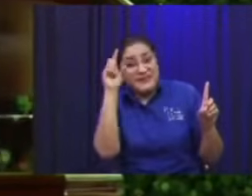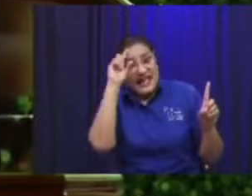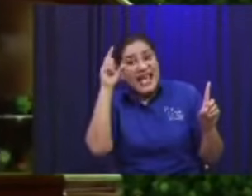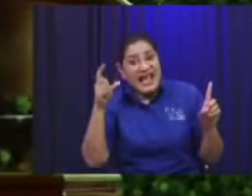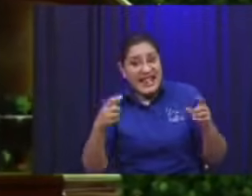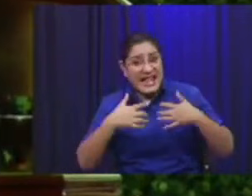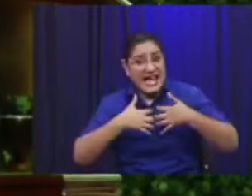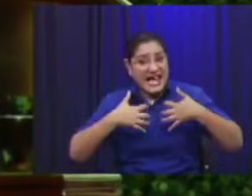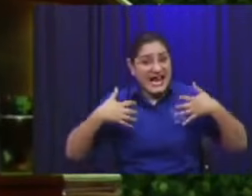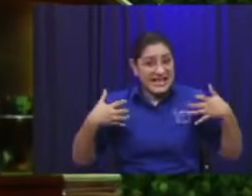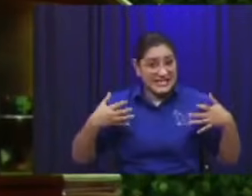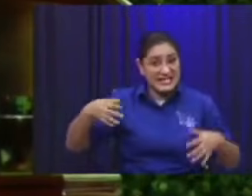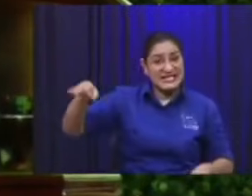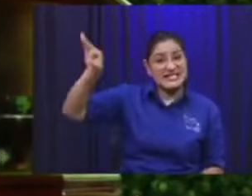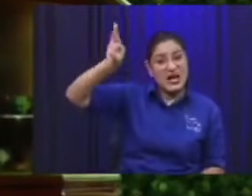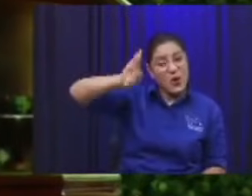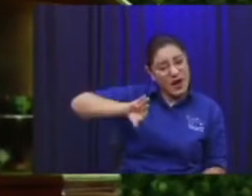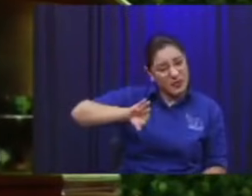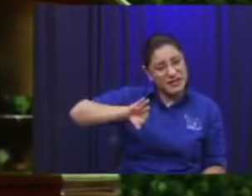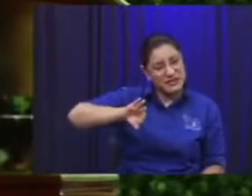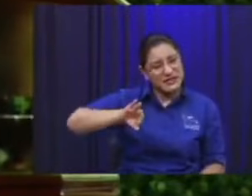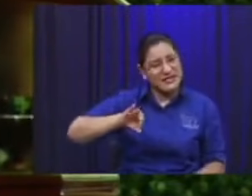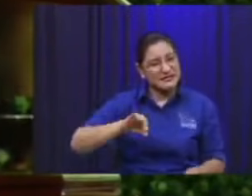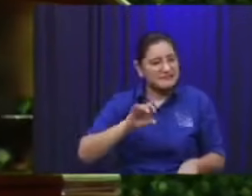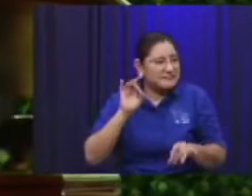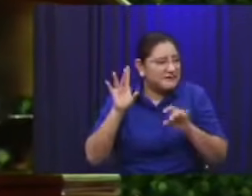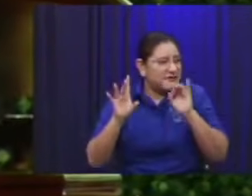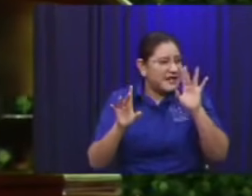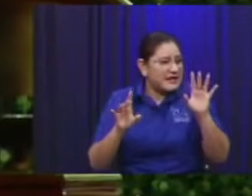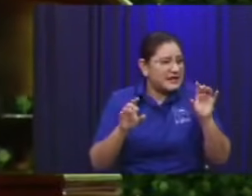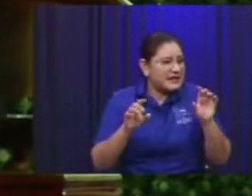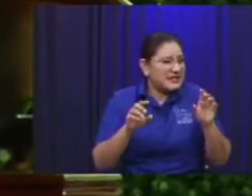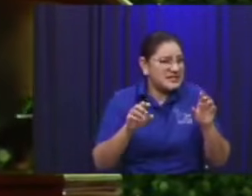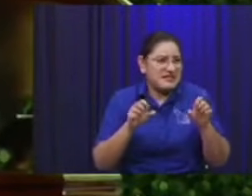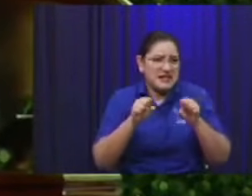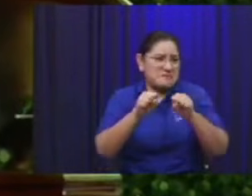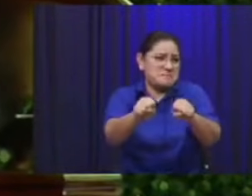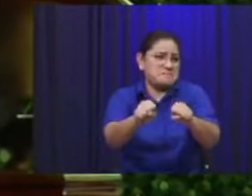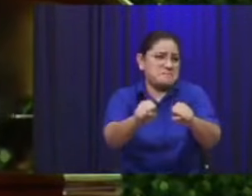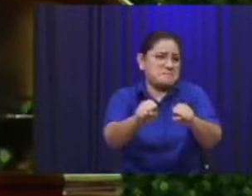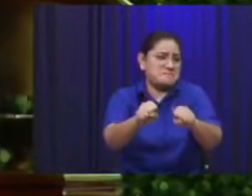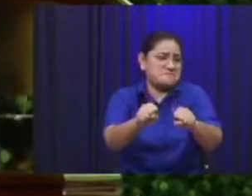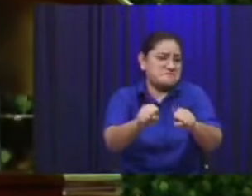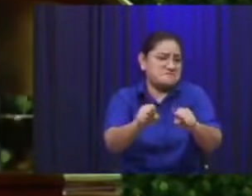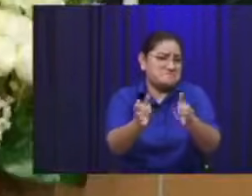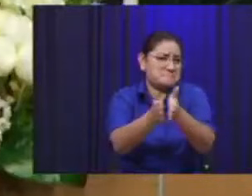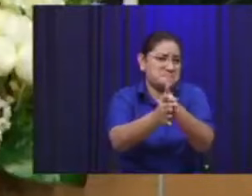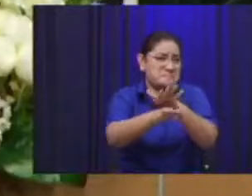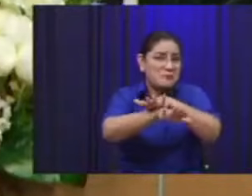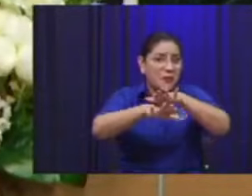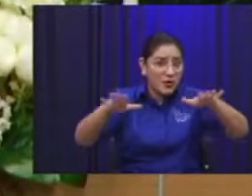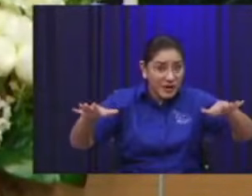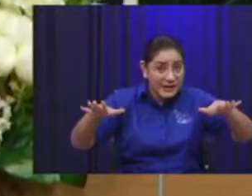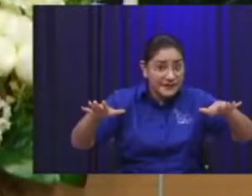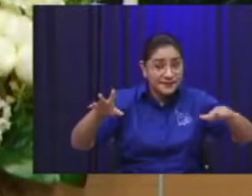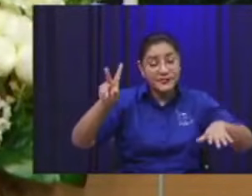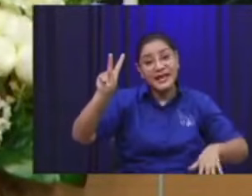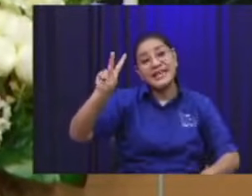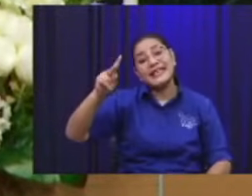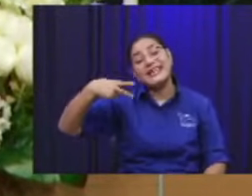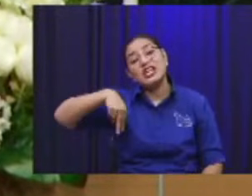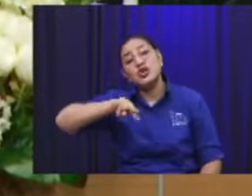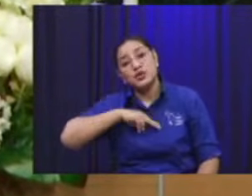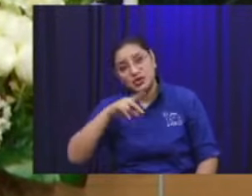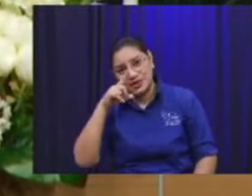palabra en la falsamente llamada ciencia no se va a morir se va a morir y nosotros también si el señor no viene